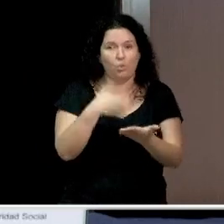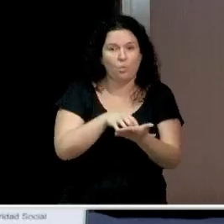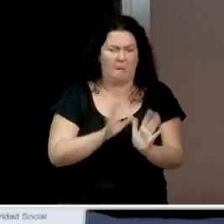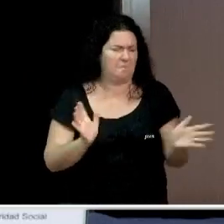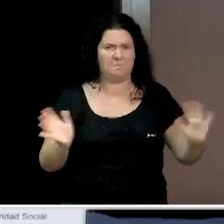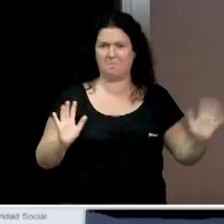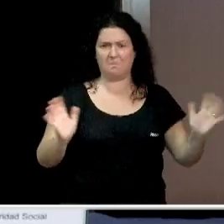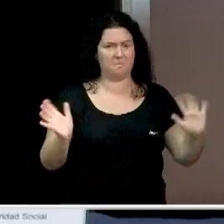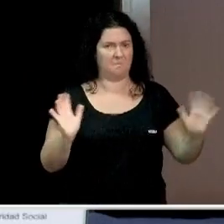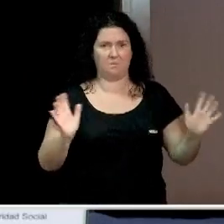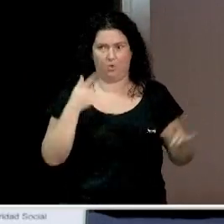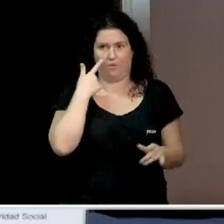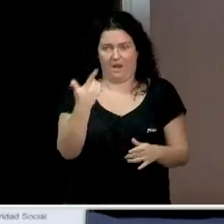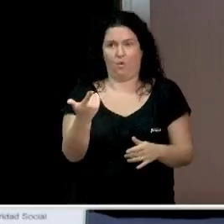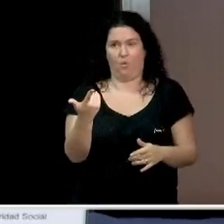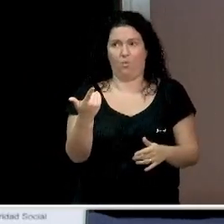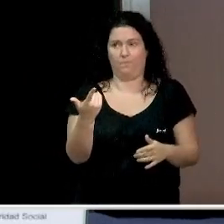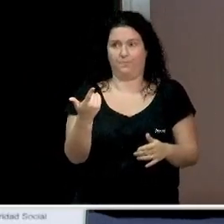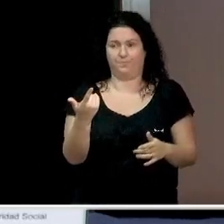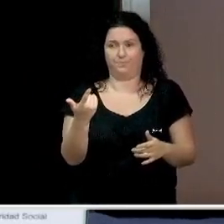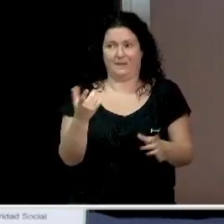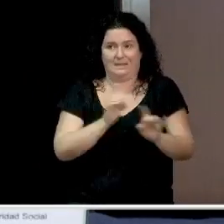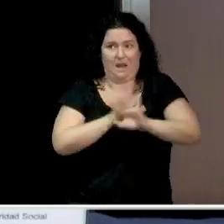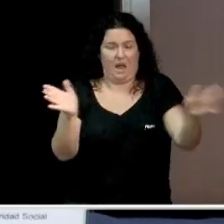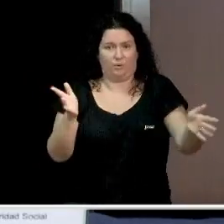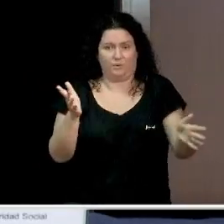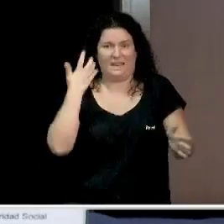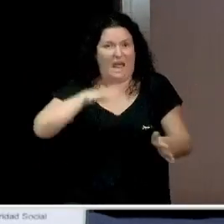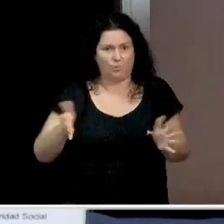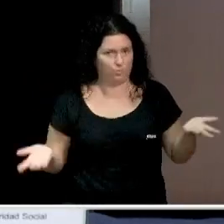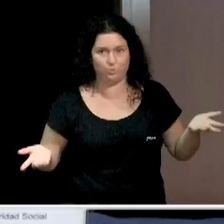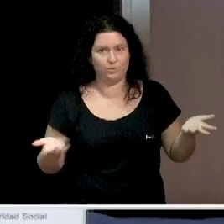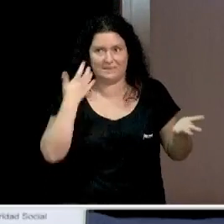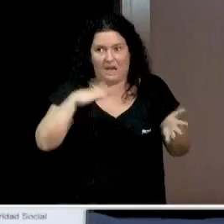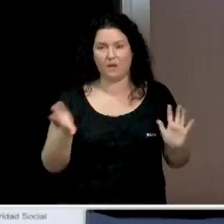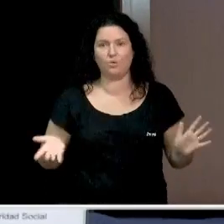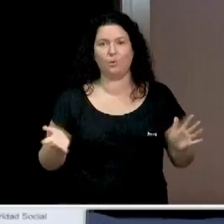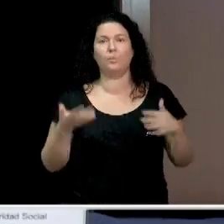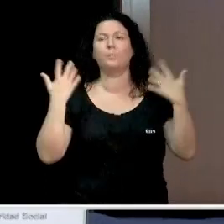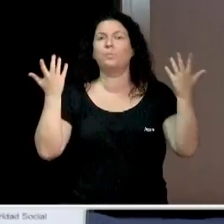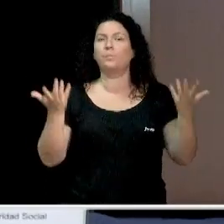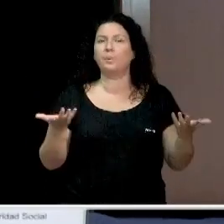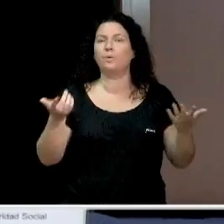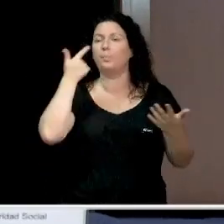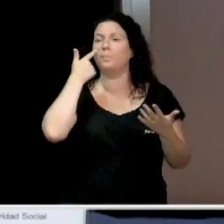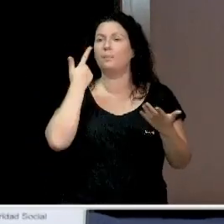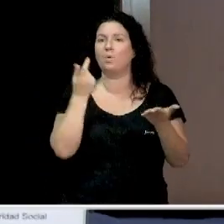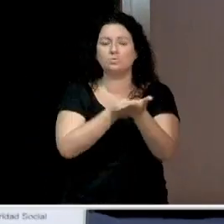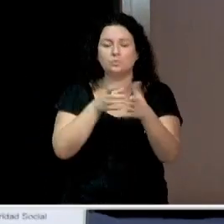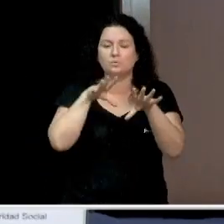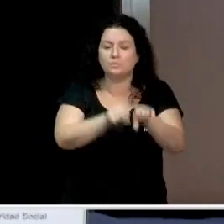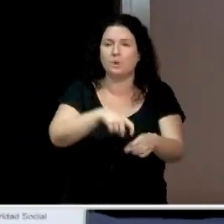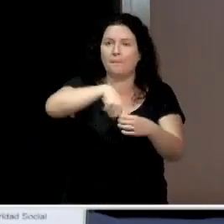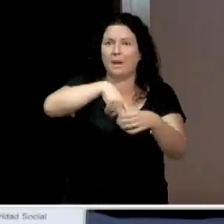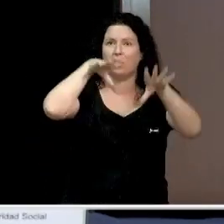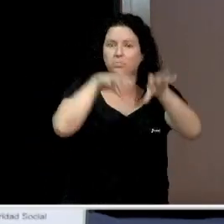en fin, no deja de ser paradójico. Pero, en cualquier caso, ¿qué pasa o qué está sucediendo respecto de las cuotas de reserva de puestos